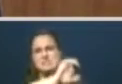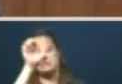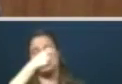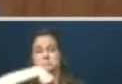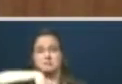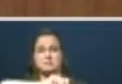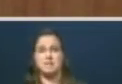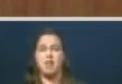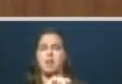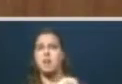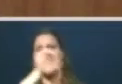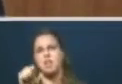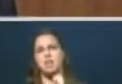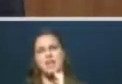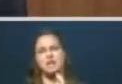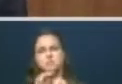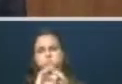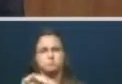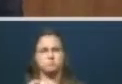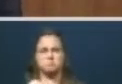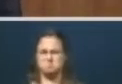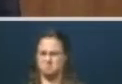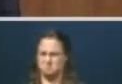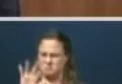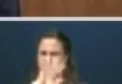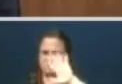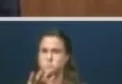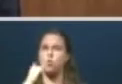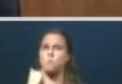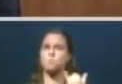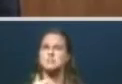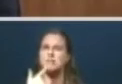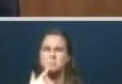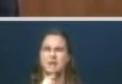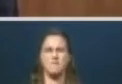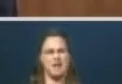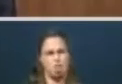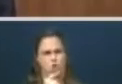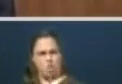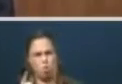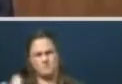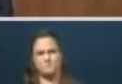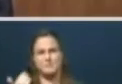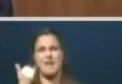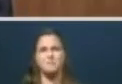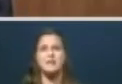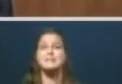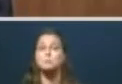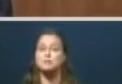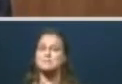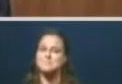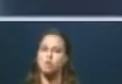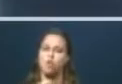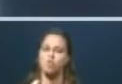su entrada en vigor se produjo una situación de incertidumbre razón por la cual y con el fin de evitar disfuncionalidades en aquellos servicios que más importan a los ciudadanos